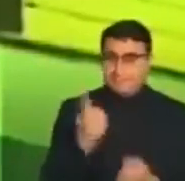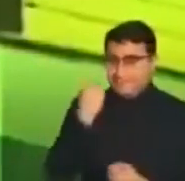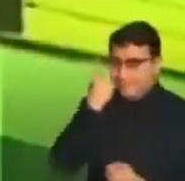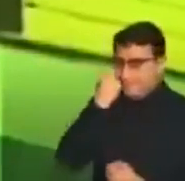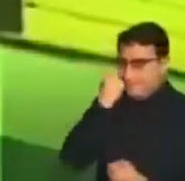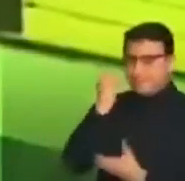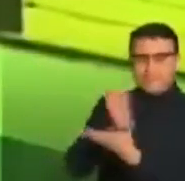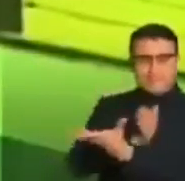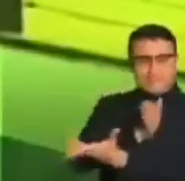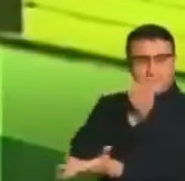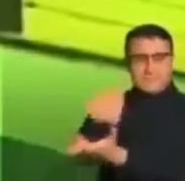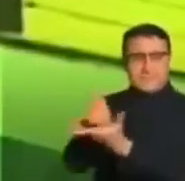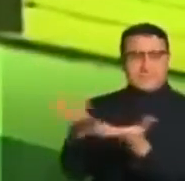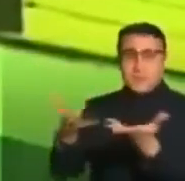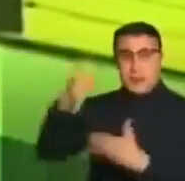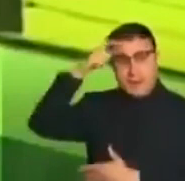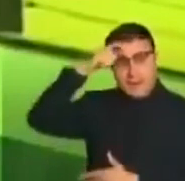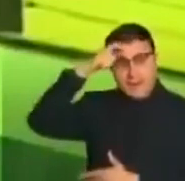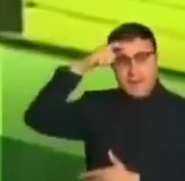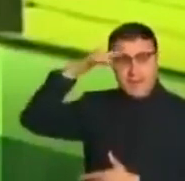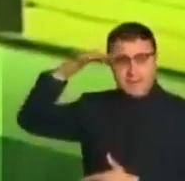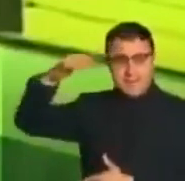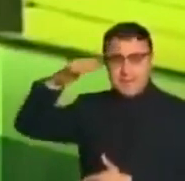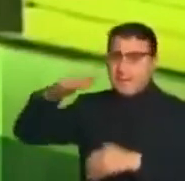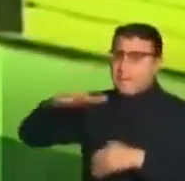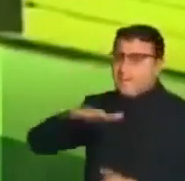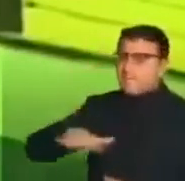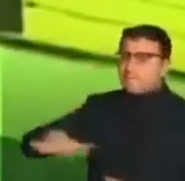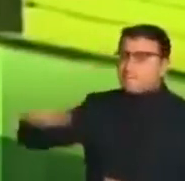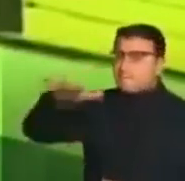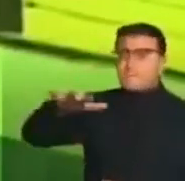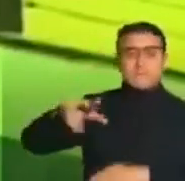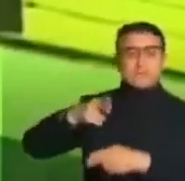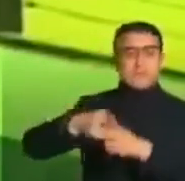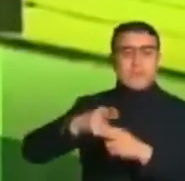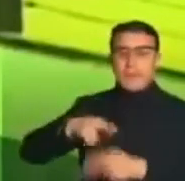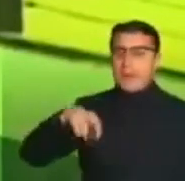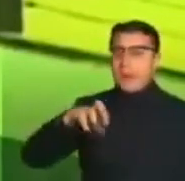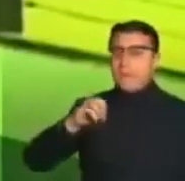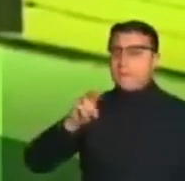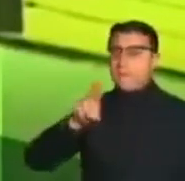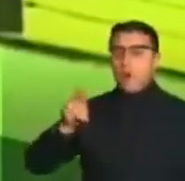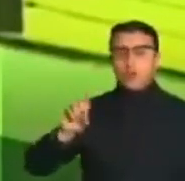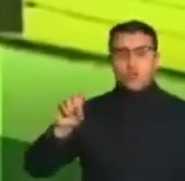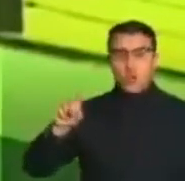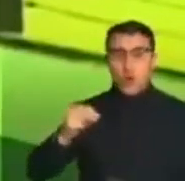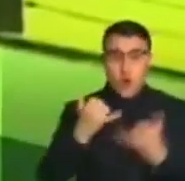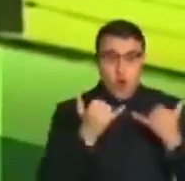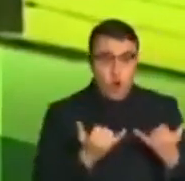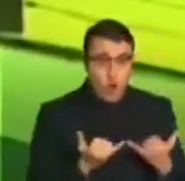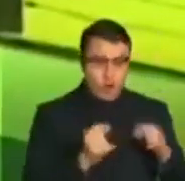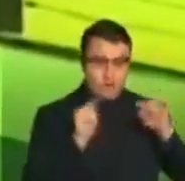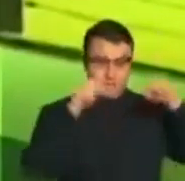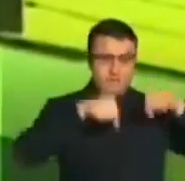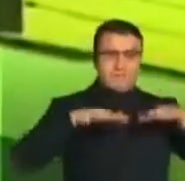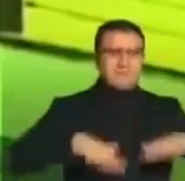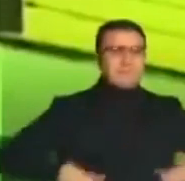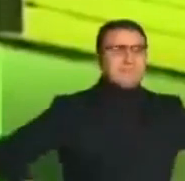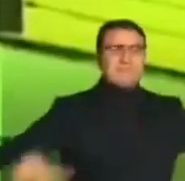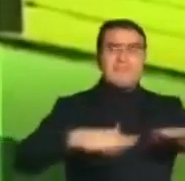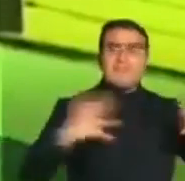Ayer en el barrio El Pozón, en Cartagena, hoy aquí en Aracataca, Magdalena, hemos